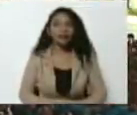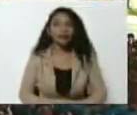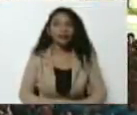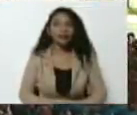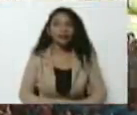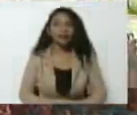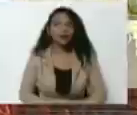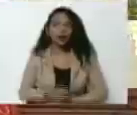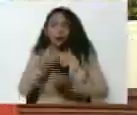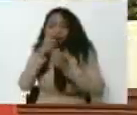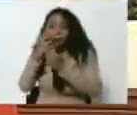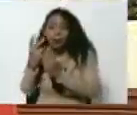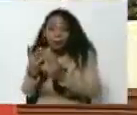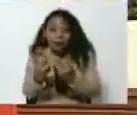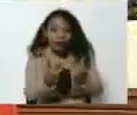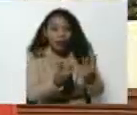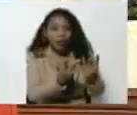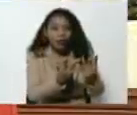Bueno, bienvenidos.